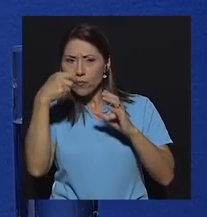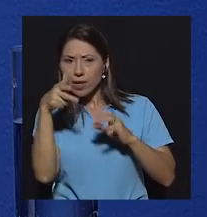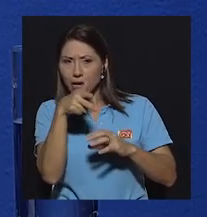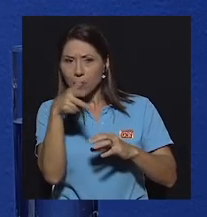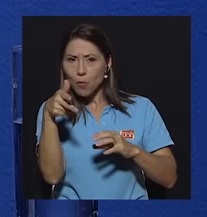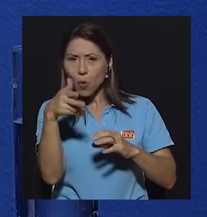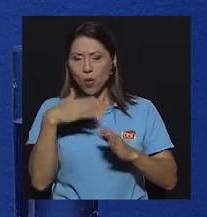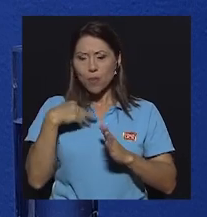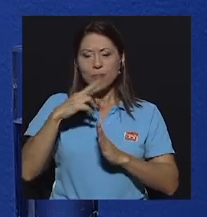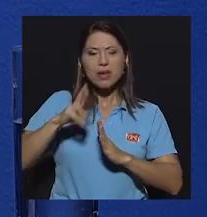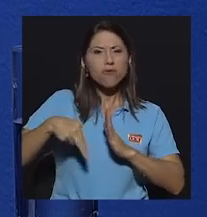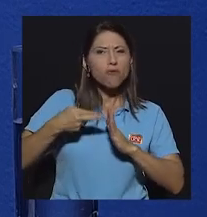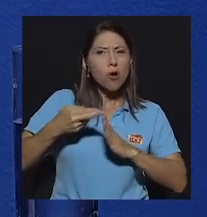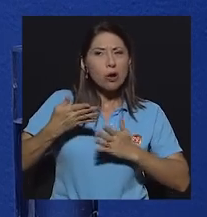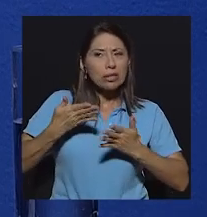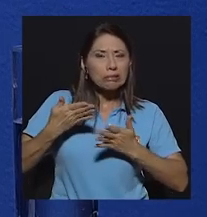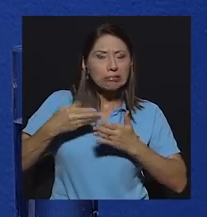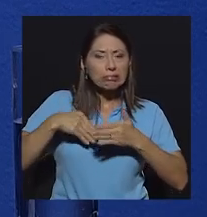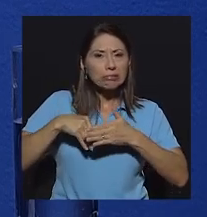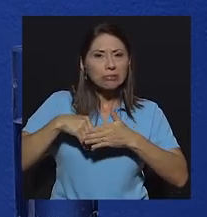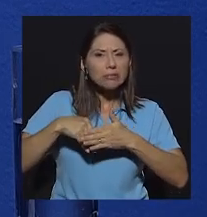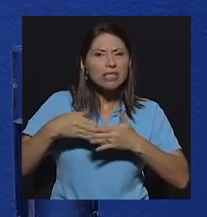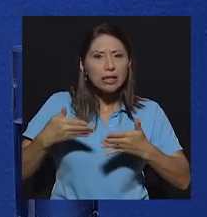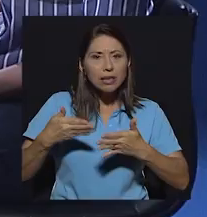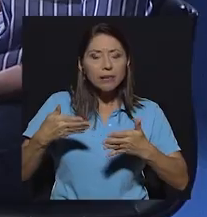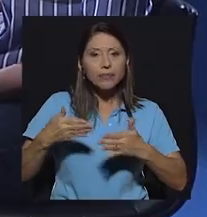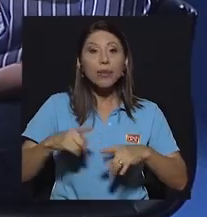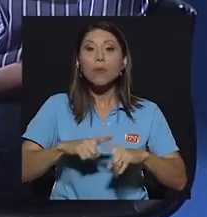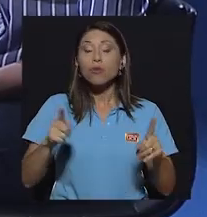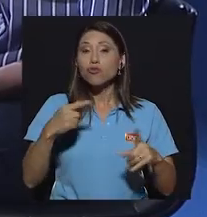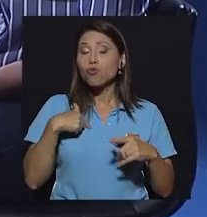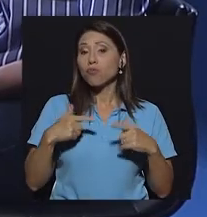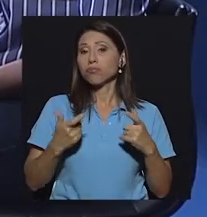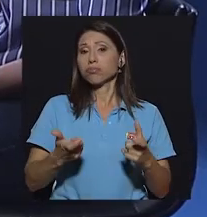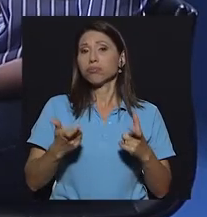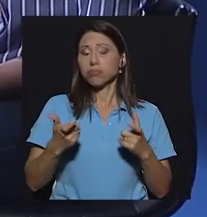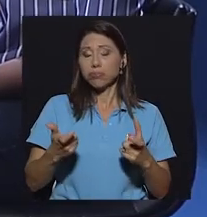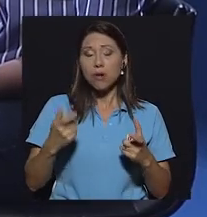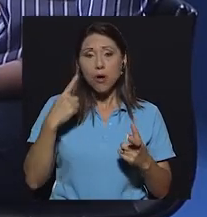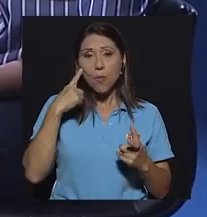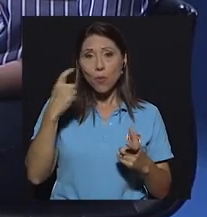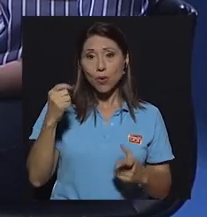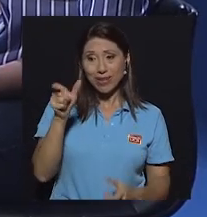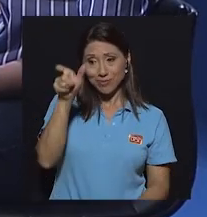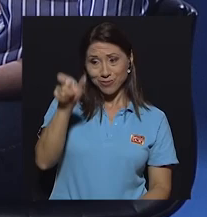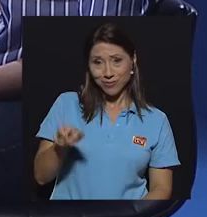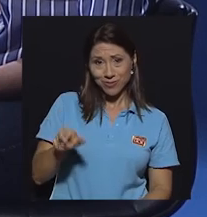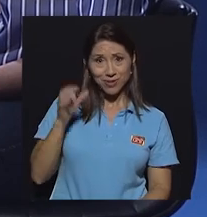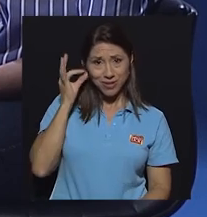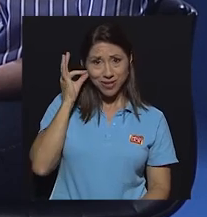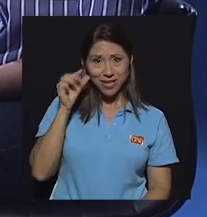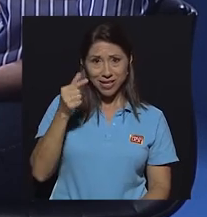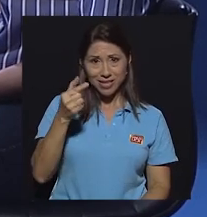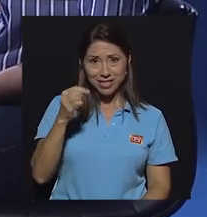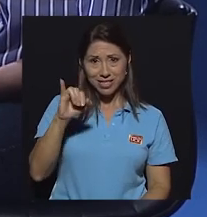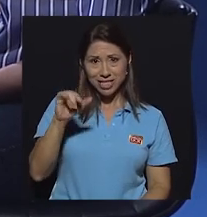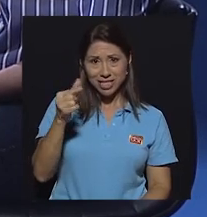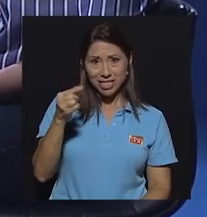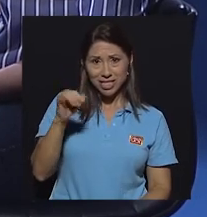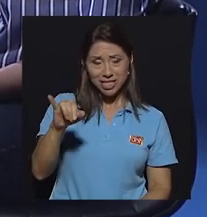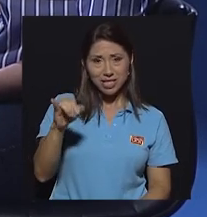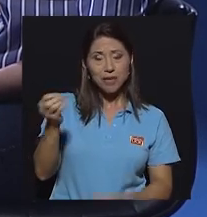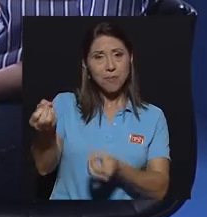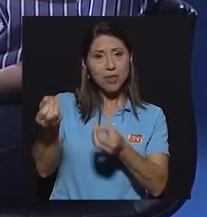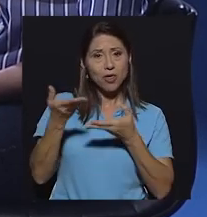filmarlo y luego poder tomar las decisiones de una manera más fría y más imparcial luego. Y no fría en el